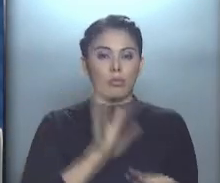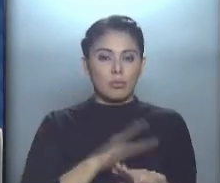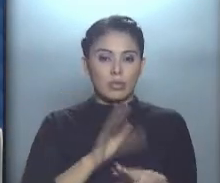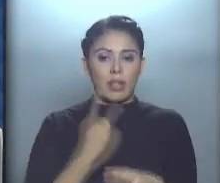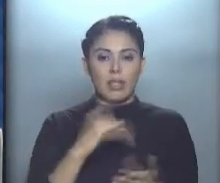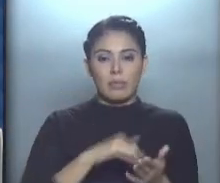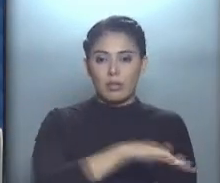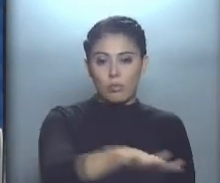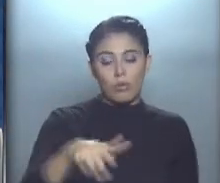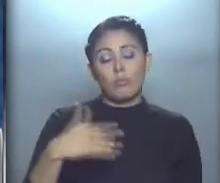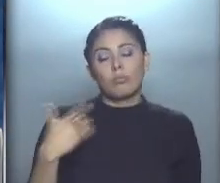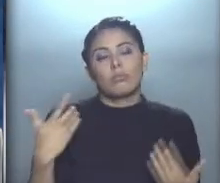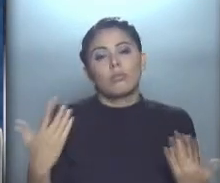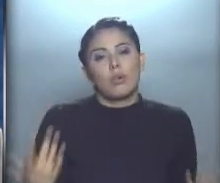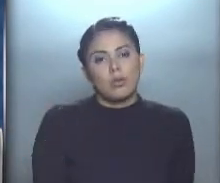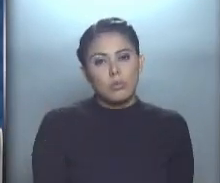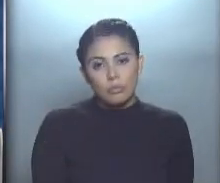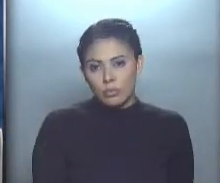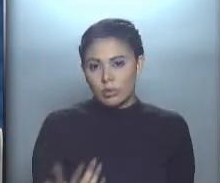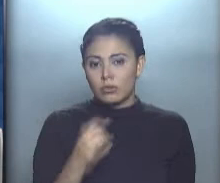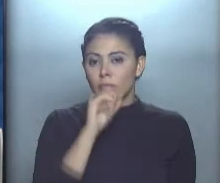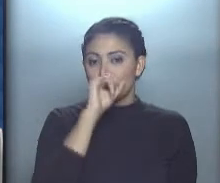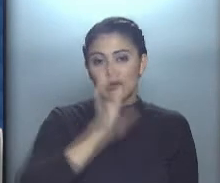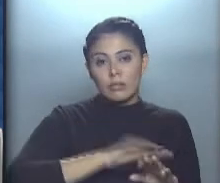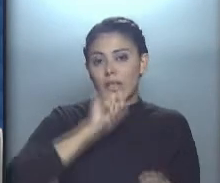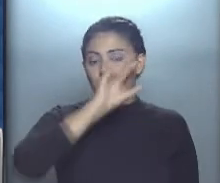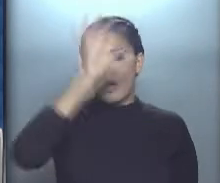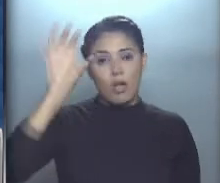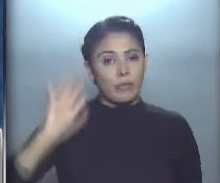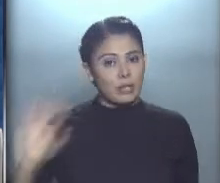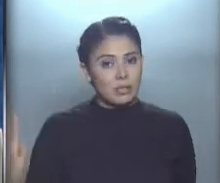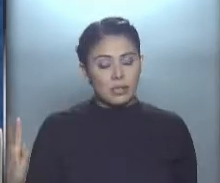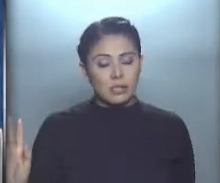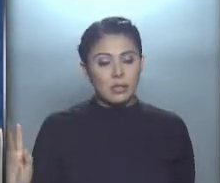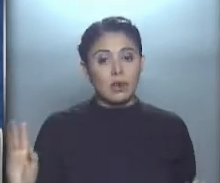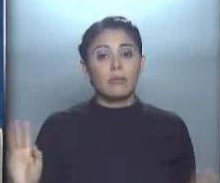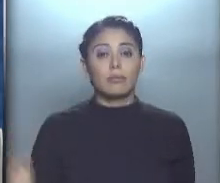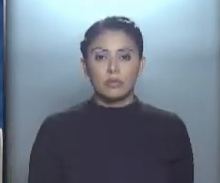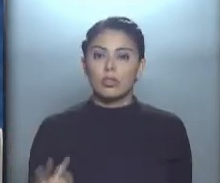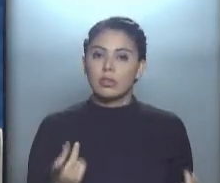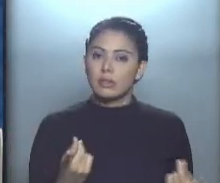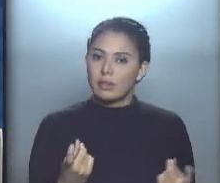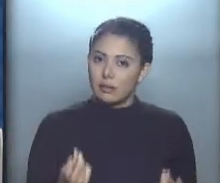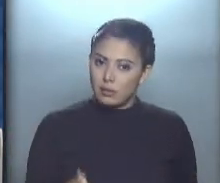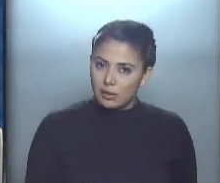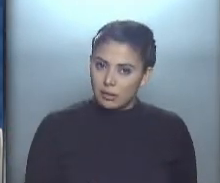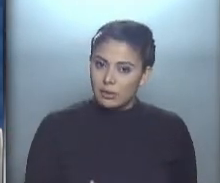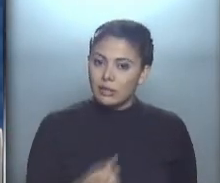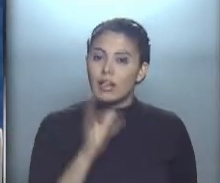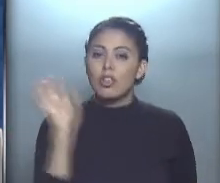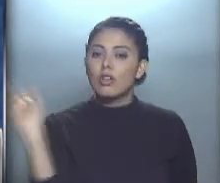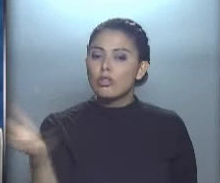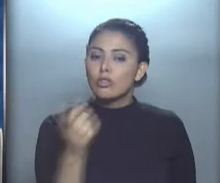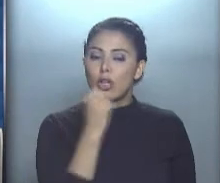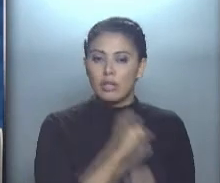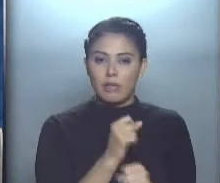territorial. Obviamente es una cuestión de incumbencia de carácter provincial, pero en ese marco es necesario depurar el funcionamiento de